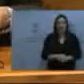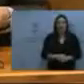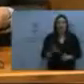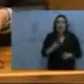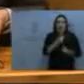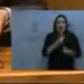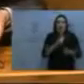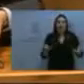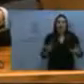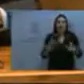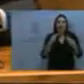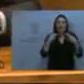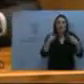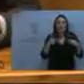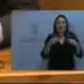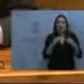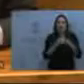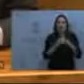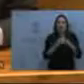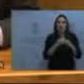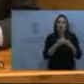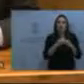pregunta urgente del diputado del Grupo Parlamentario